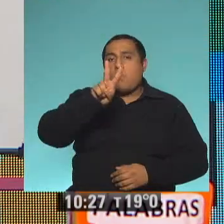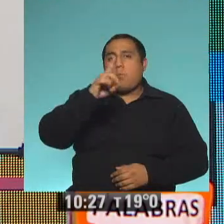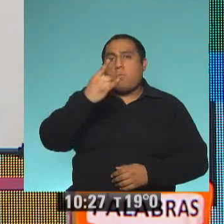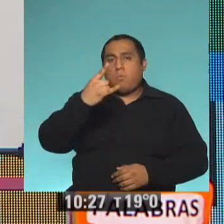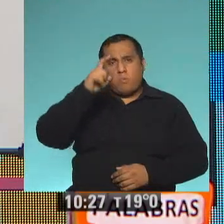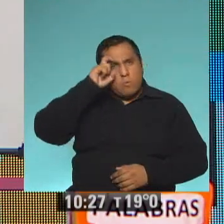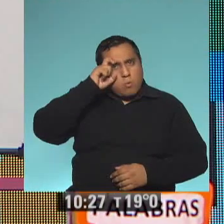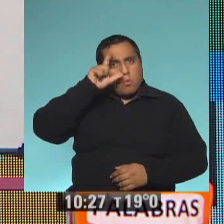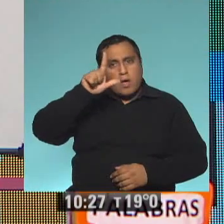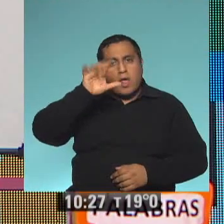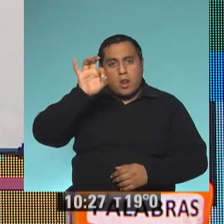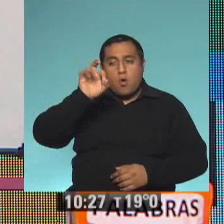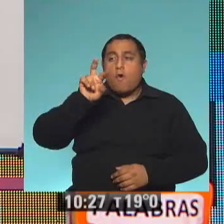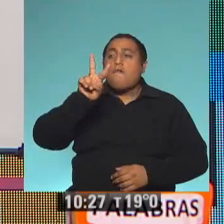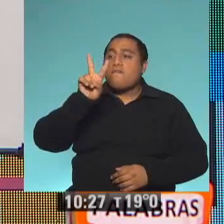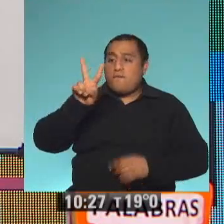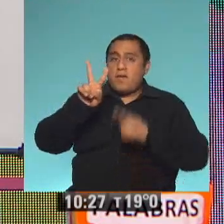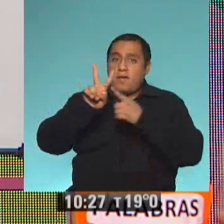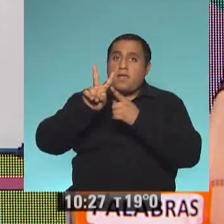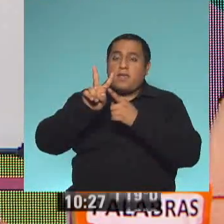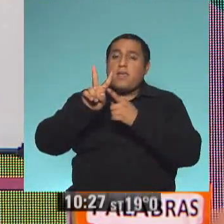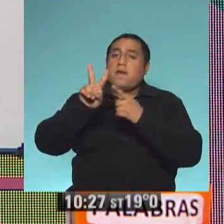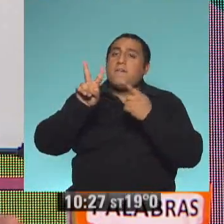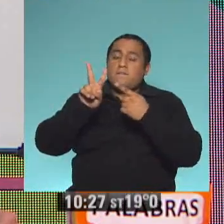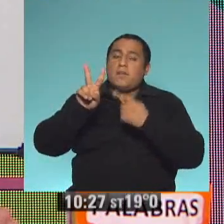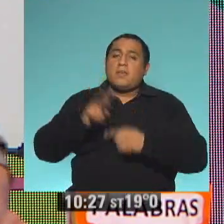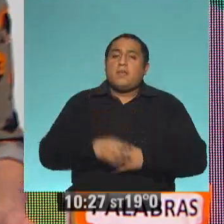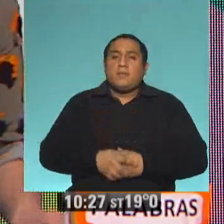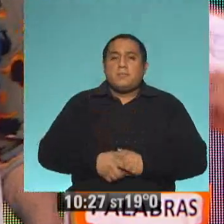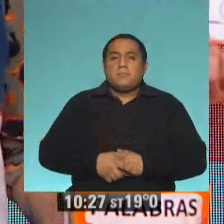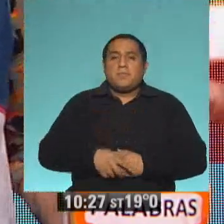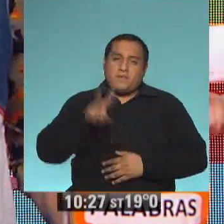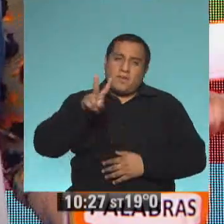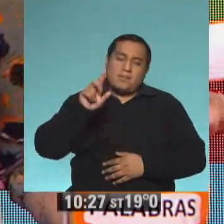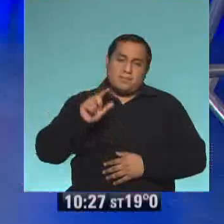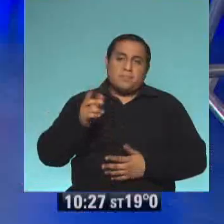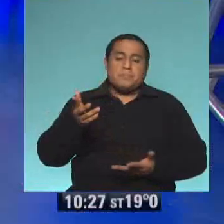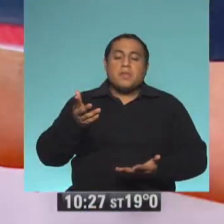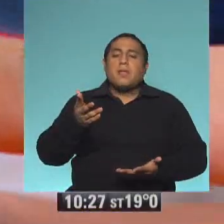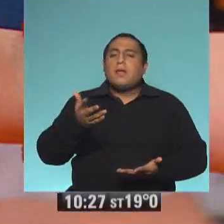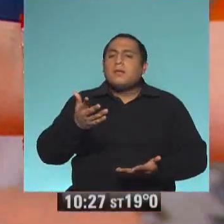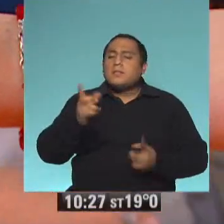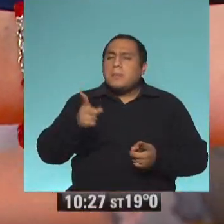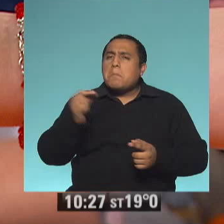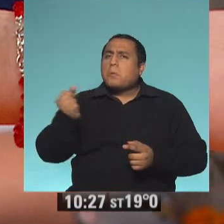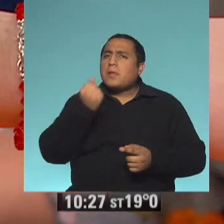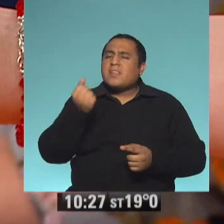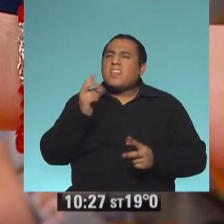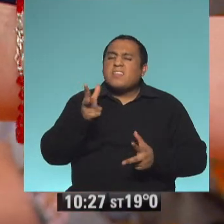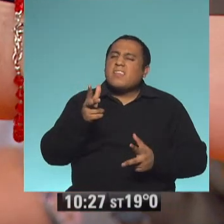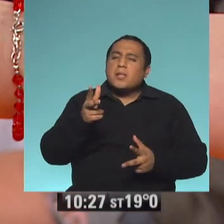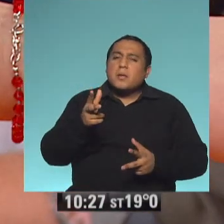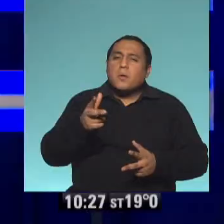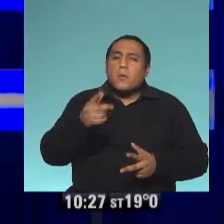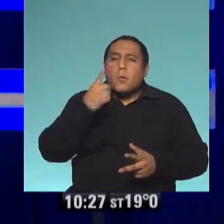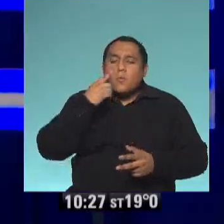Y escribimos vuelo. También con B corta. También con B corta, es verdad. También decía algo muy importante para poder volar, que es que las aves